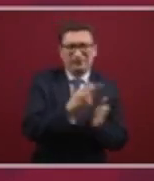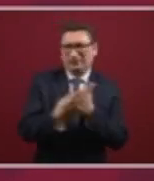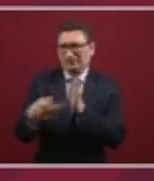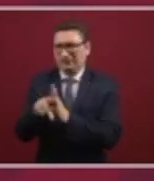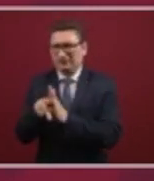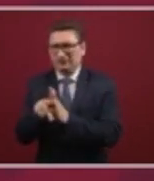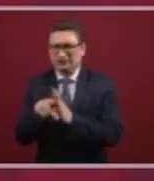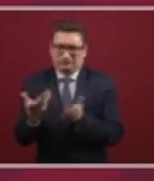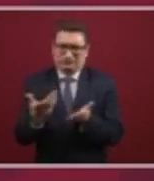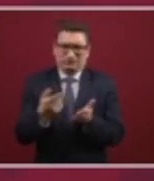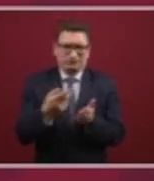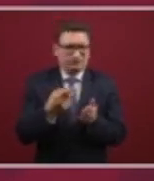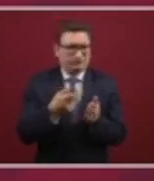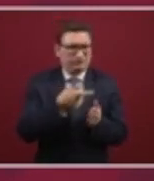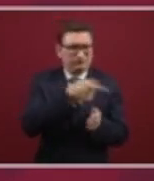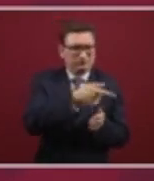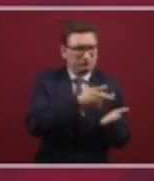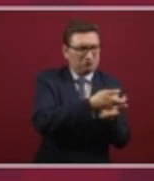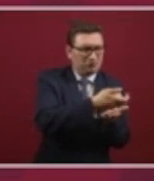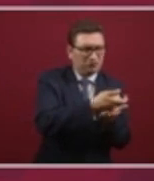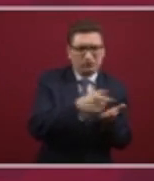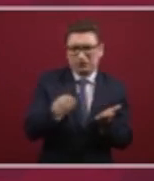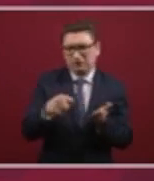con sueldos más elevados.